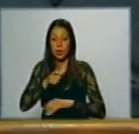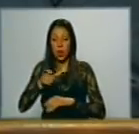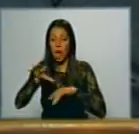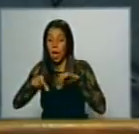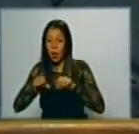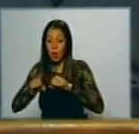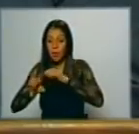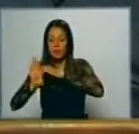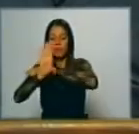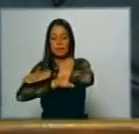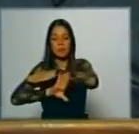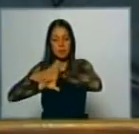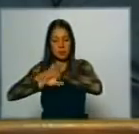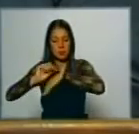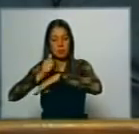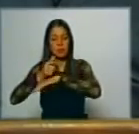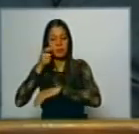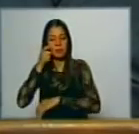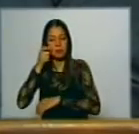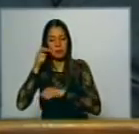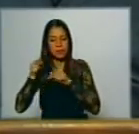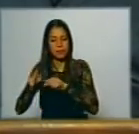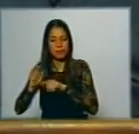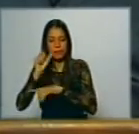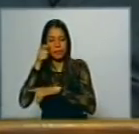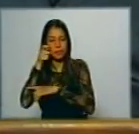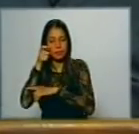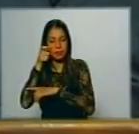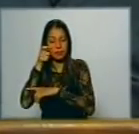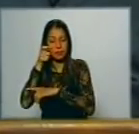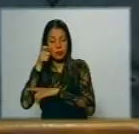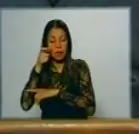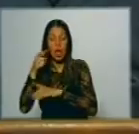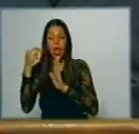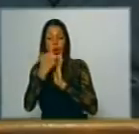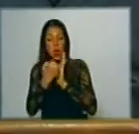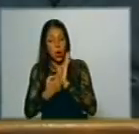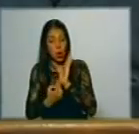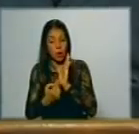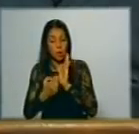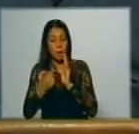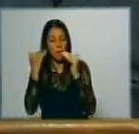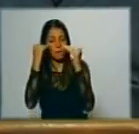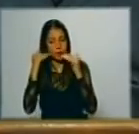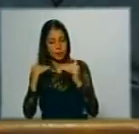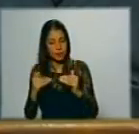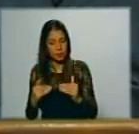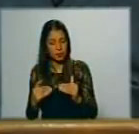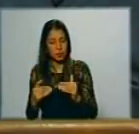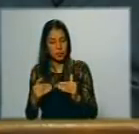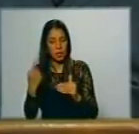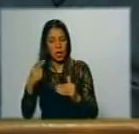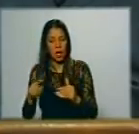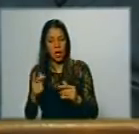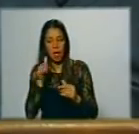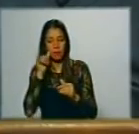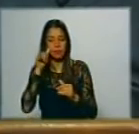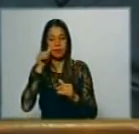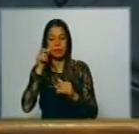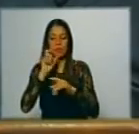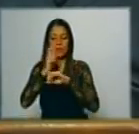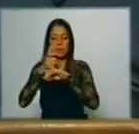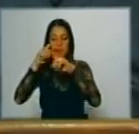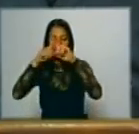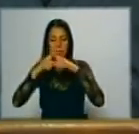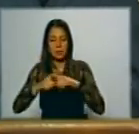derechos socioeconómicos establecerá como mínimo en su estructura una intendencia de costos, precios